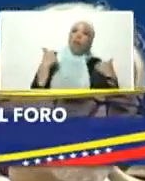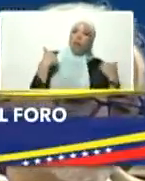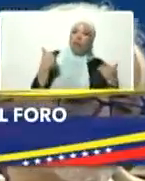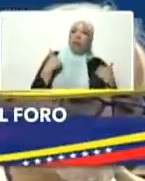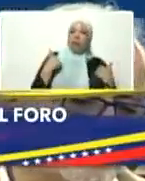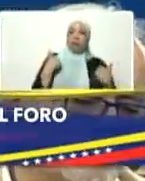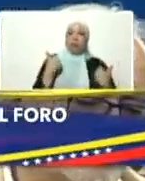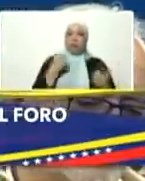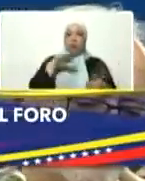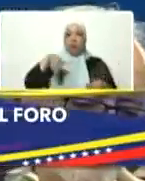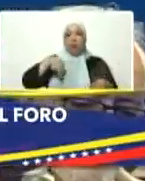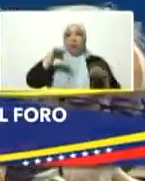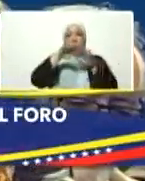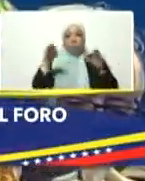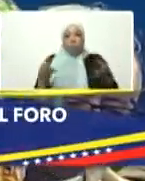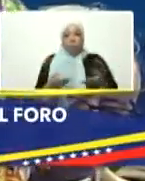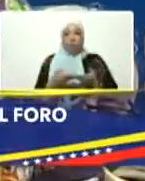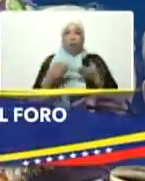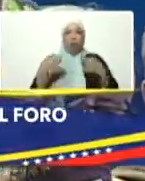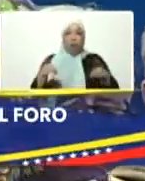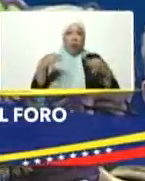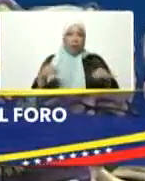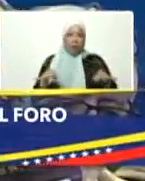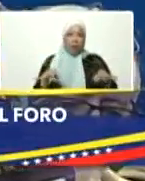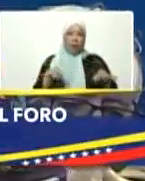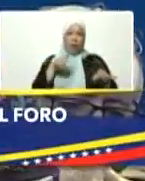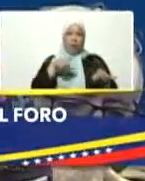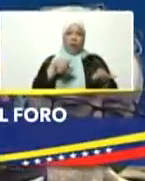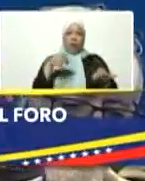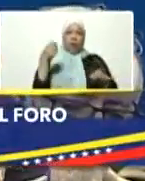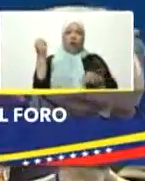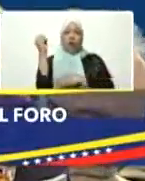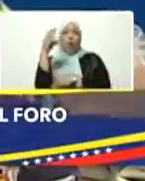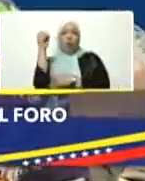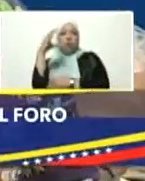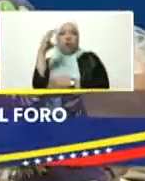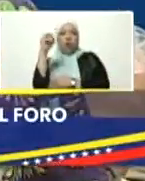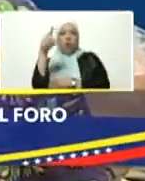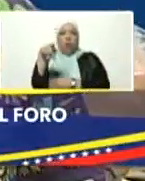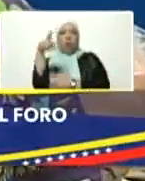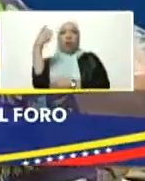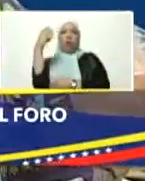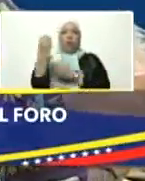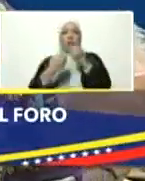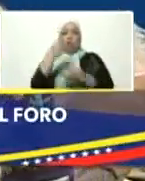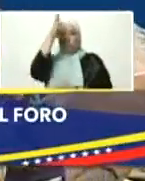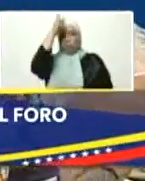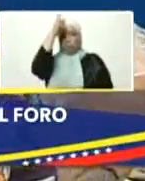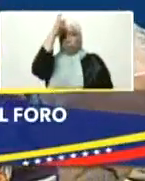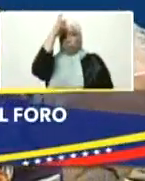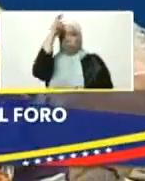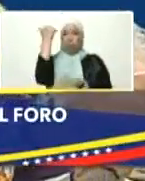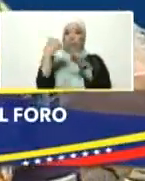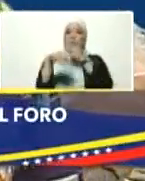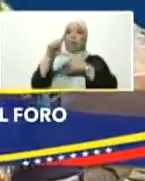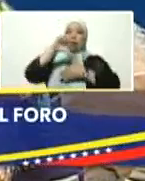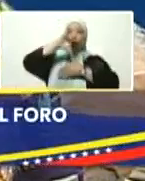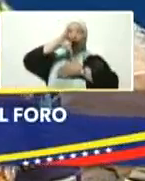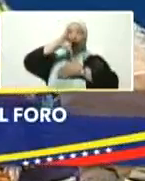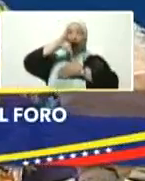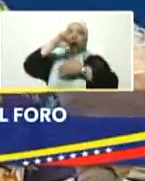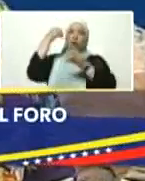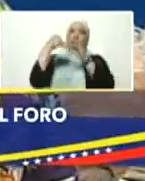hemos afectado el planeta. En la COP reciente realizada en Egipto, el mensaje de América Latina ha sido